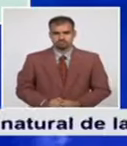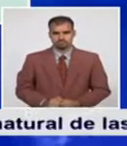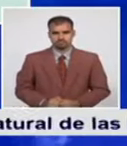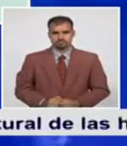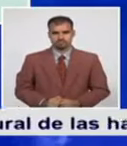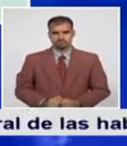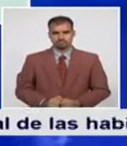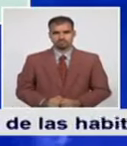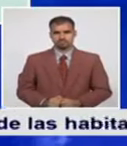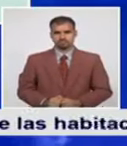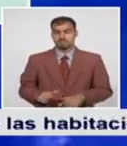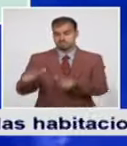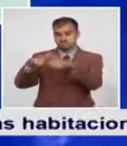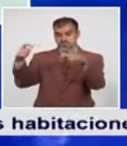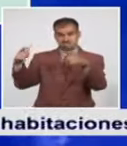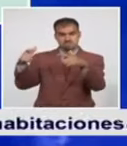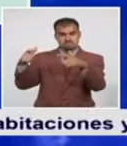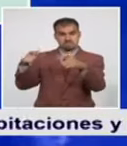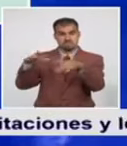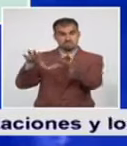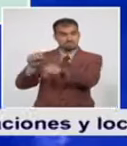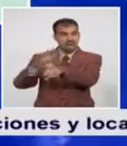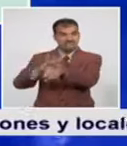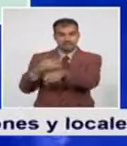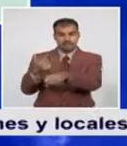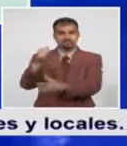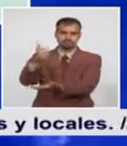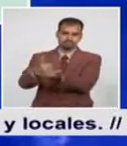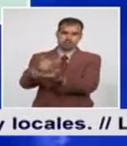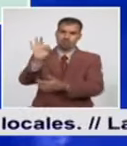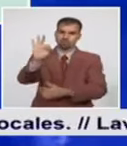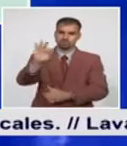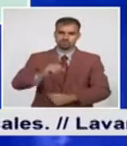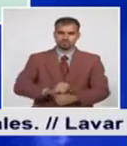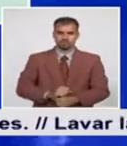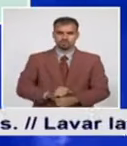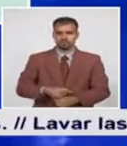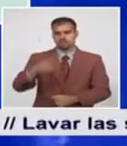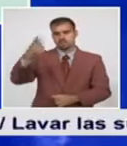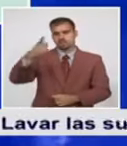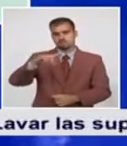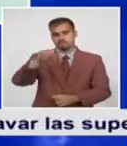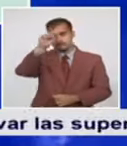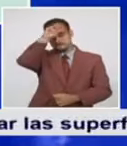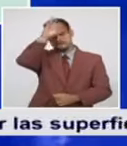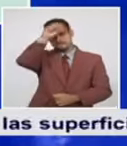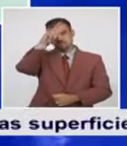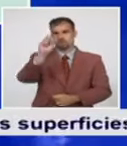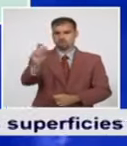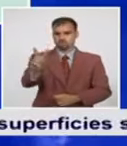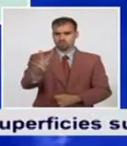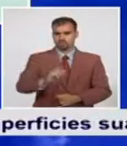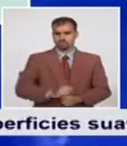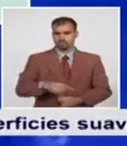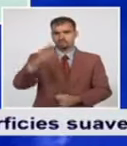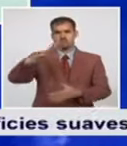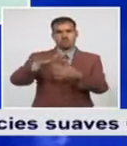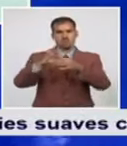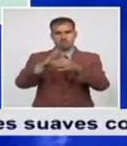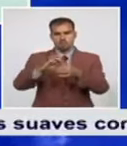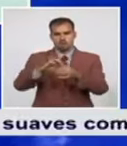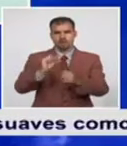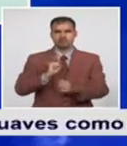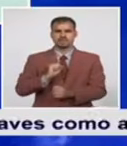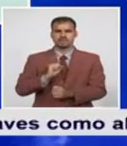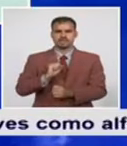número en el municipio cabecera, Pinar del Río con 8, Minas de Matahambre con 2, Guane, Mantua, La Palma y San